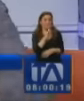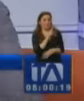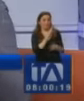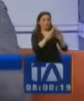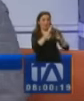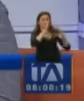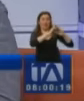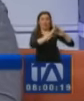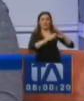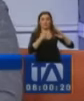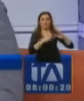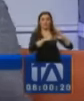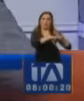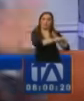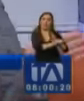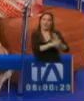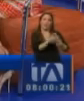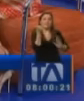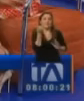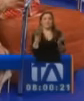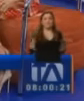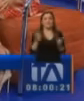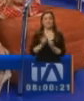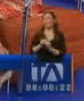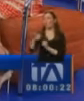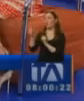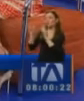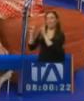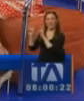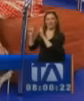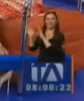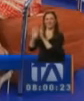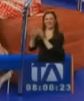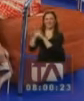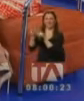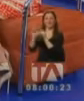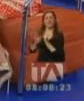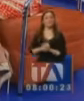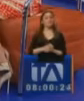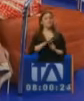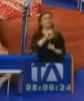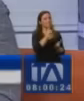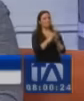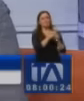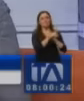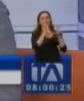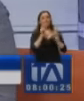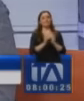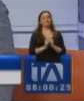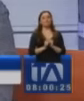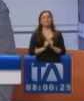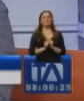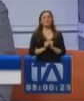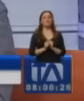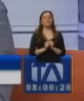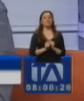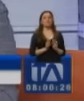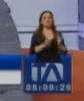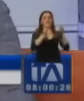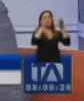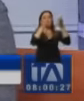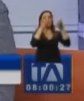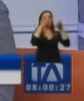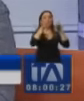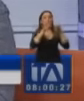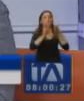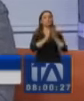se ve, porque no tengo ningún contacto. Bueno, ese es otro tema. Volviendo al tema de los Quito Cables, uh-huh. A mí me parece que las torres pueden ser buenos espacios públicos